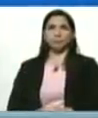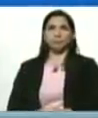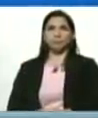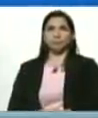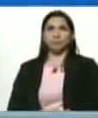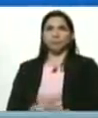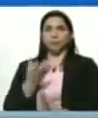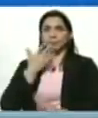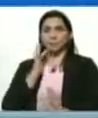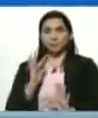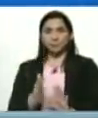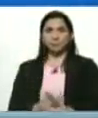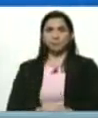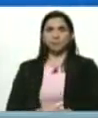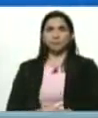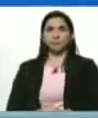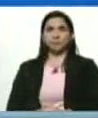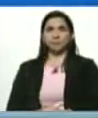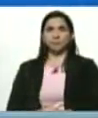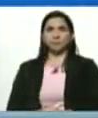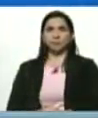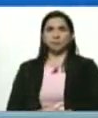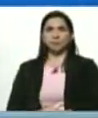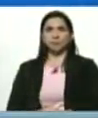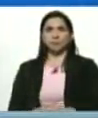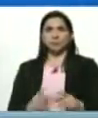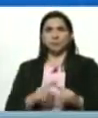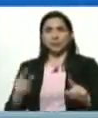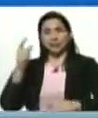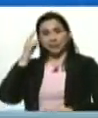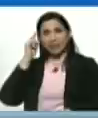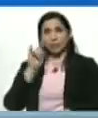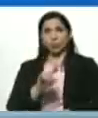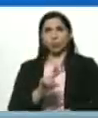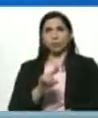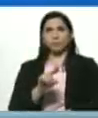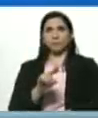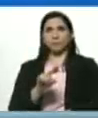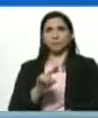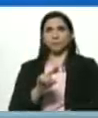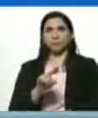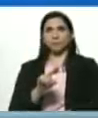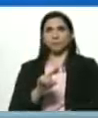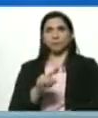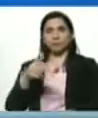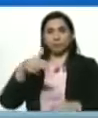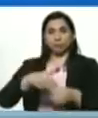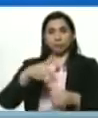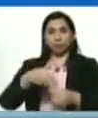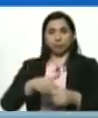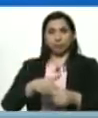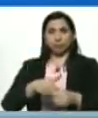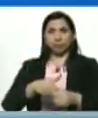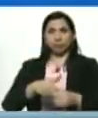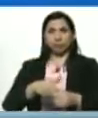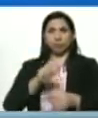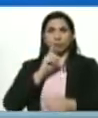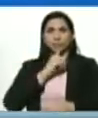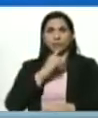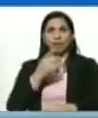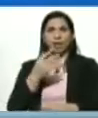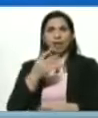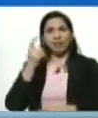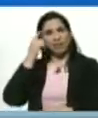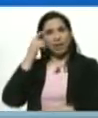por ejemplo para los días lunes echarán gasolina y todo lo que llamaba ante el día